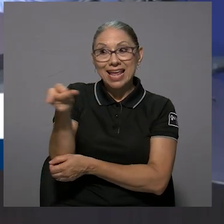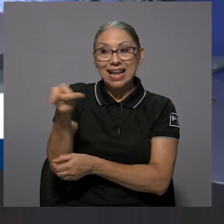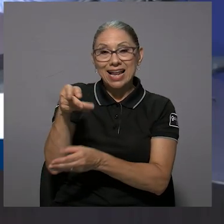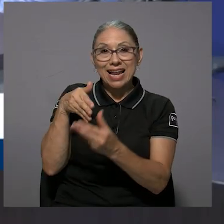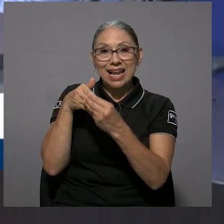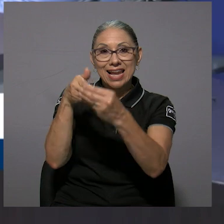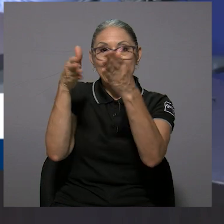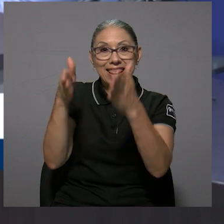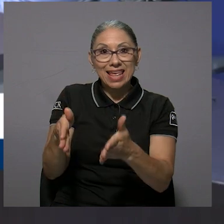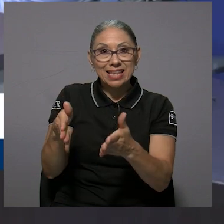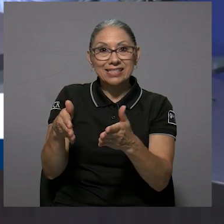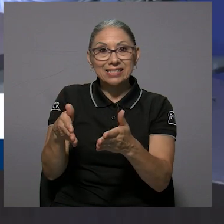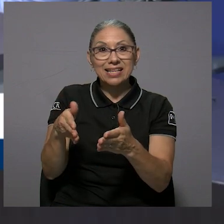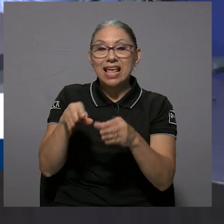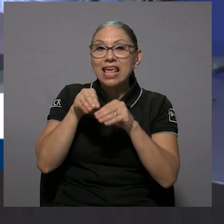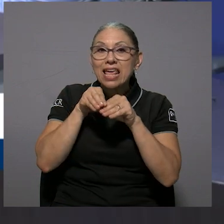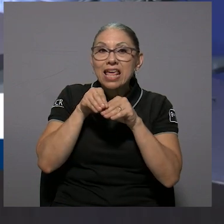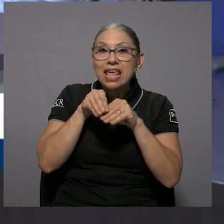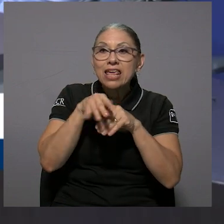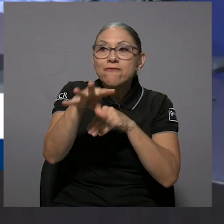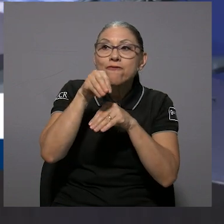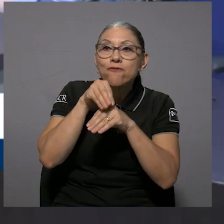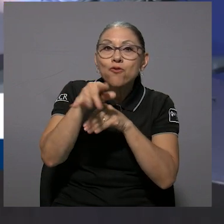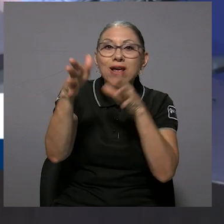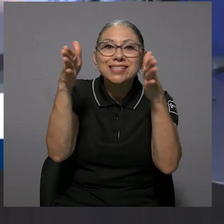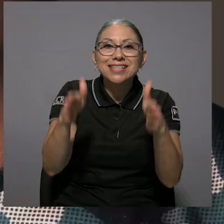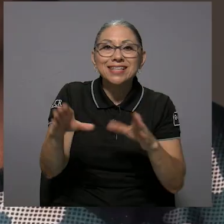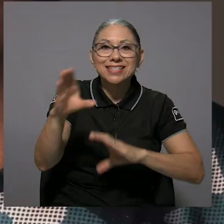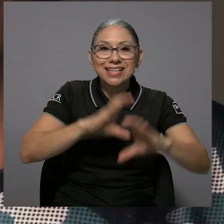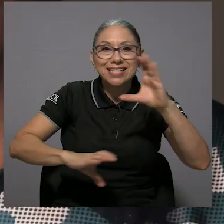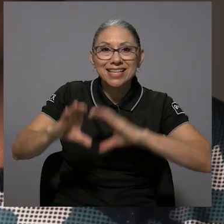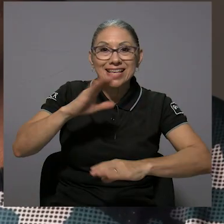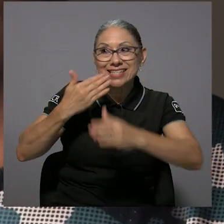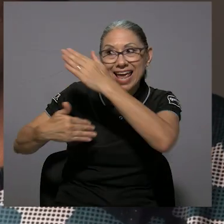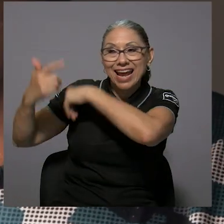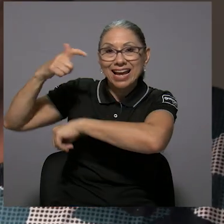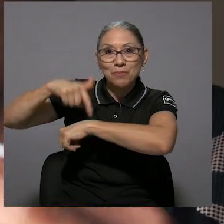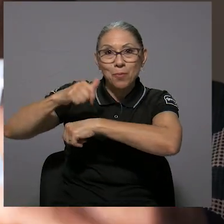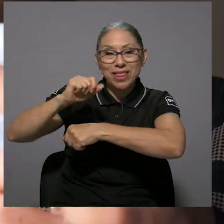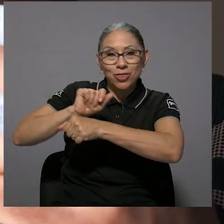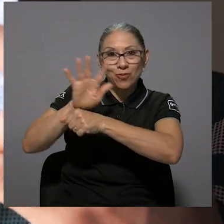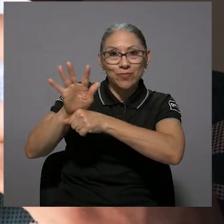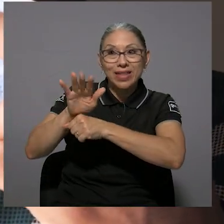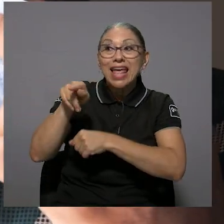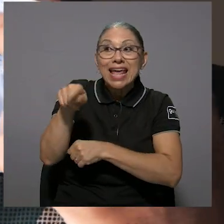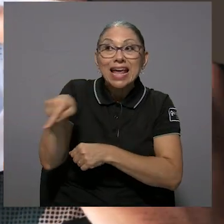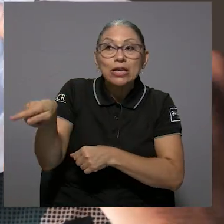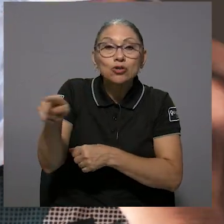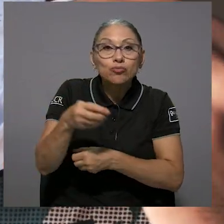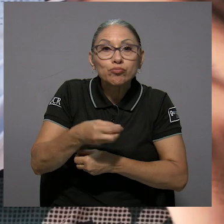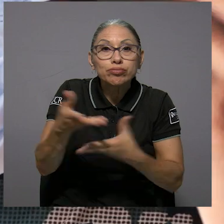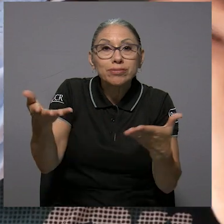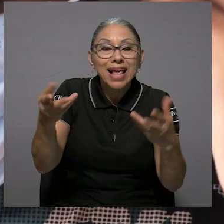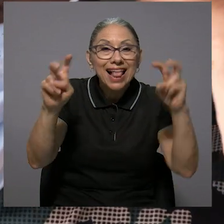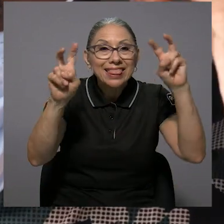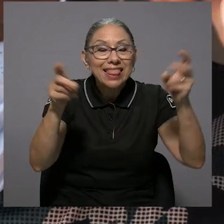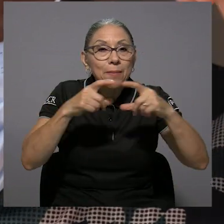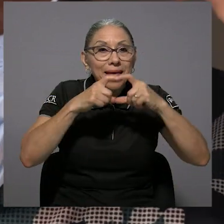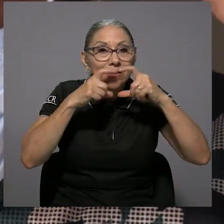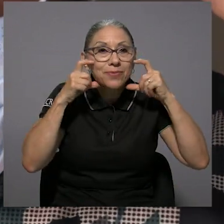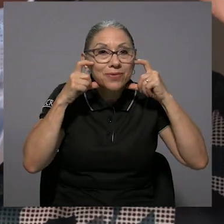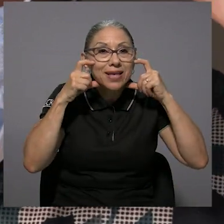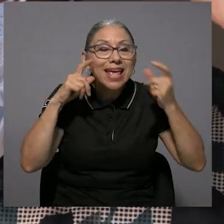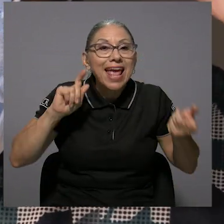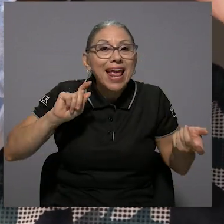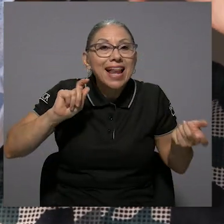fueron líderes emergentes, influencers de ciencia en ese momento en la pandemia, que ese tema de las mascarillas y el cambio, la